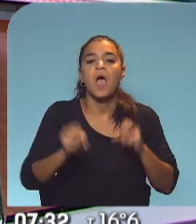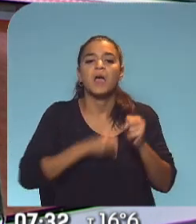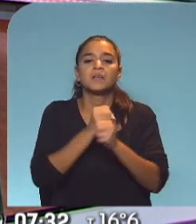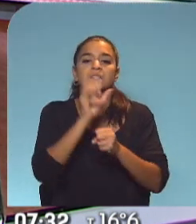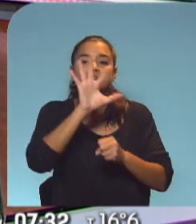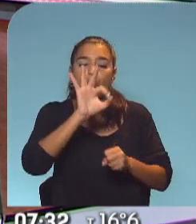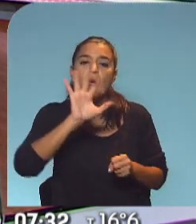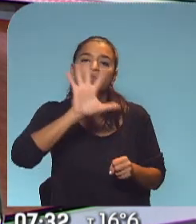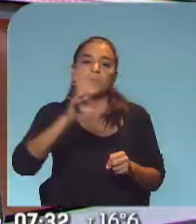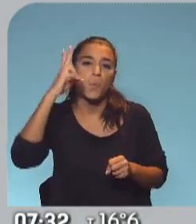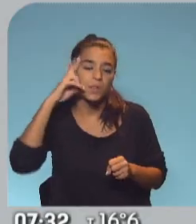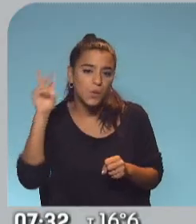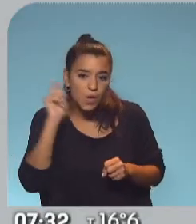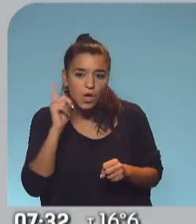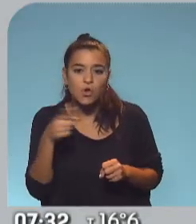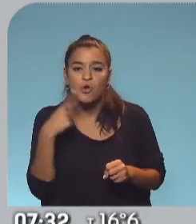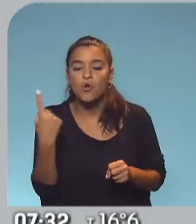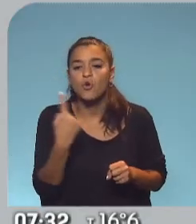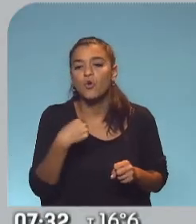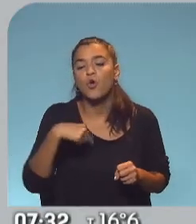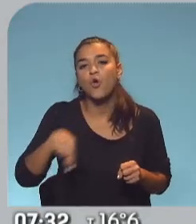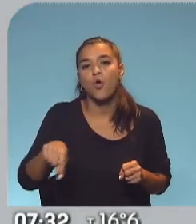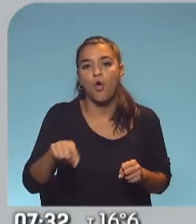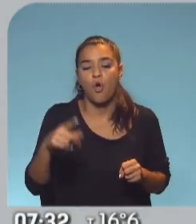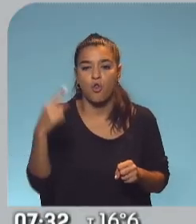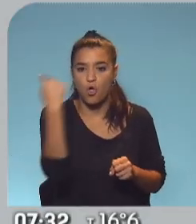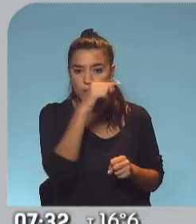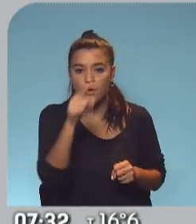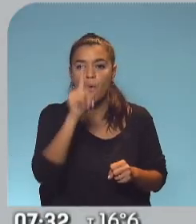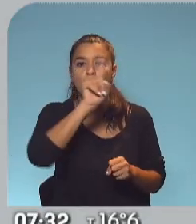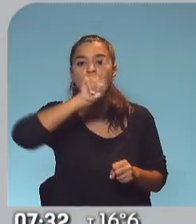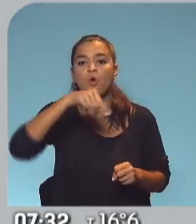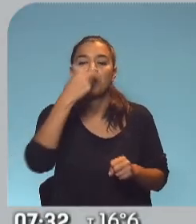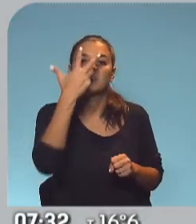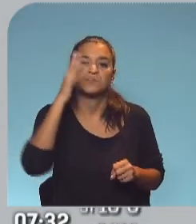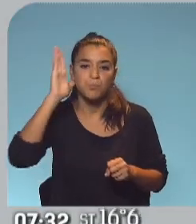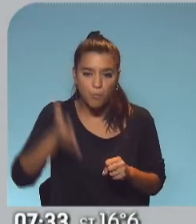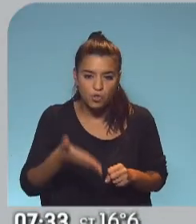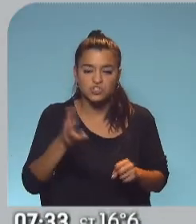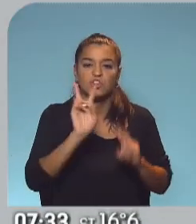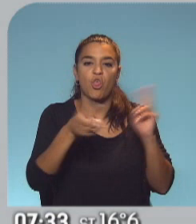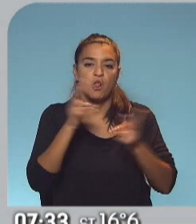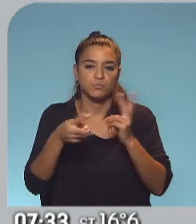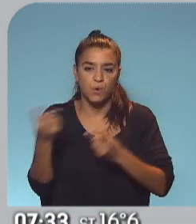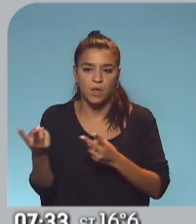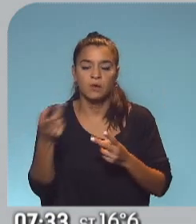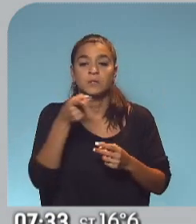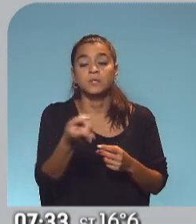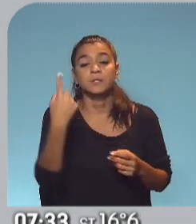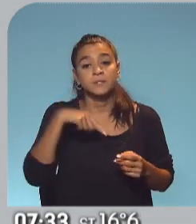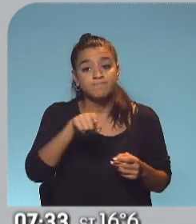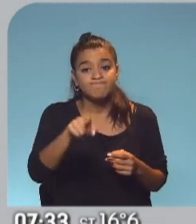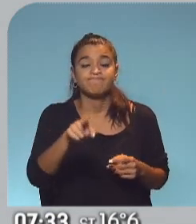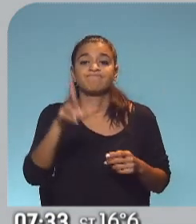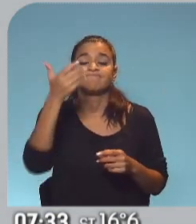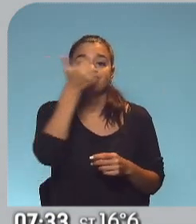50, 59 años, que es el color turquesa un poquito más alto, dice. Es el 1,3% de los fallecidos. Mientras que a partir